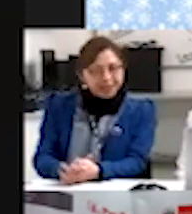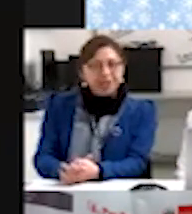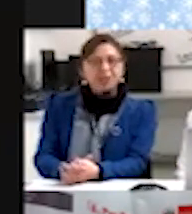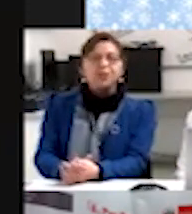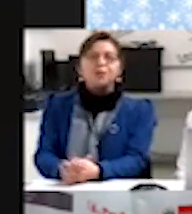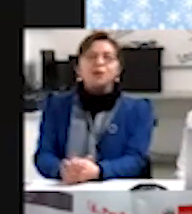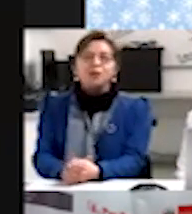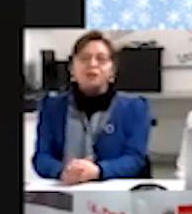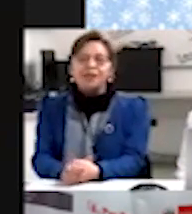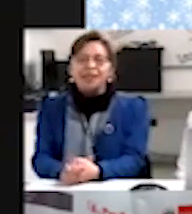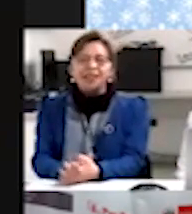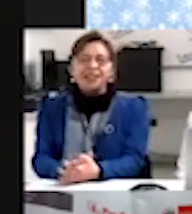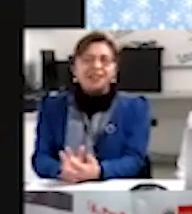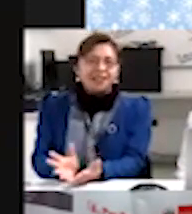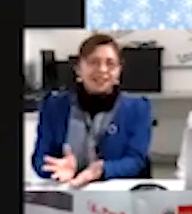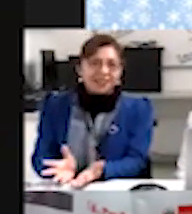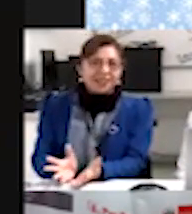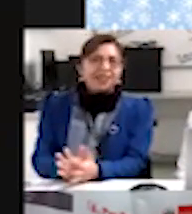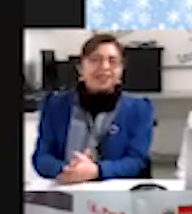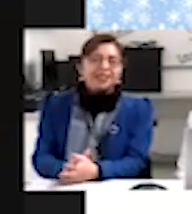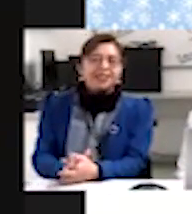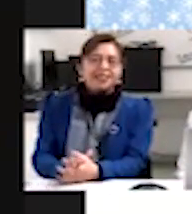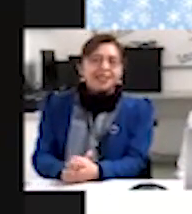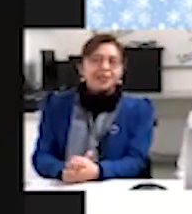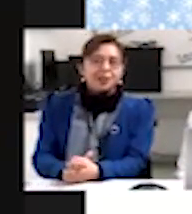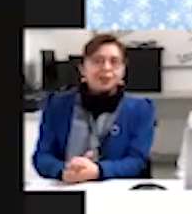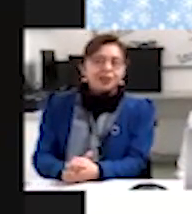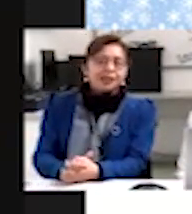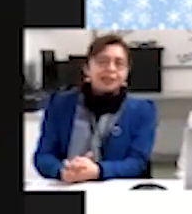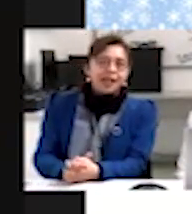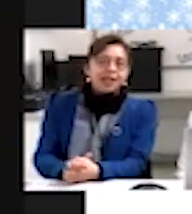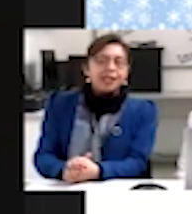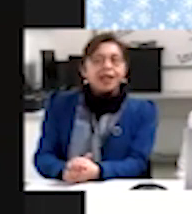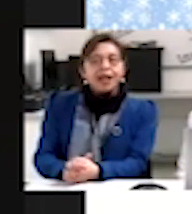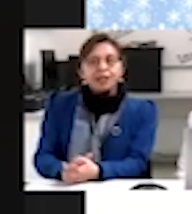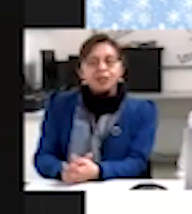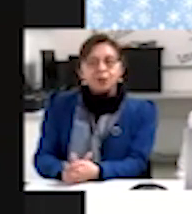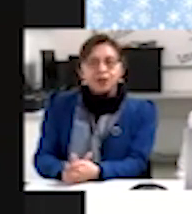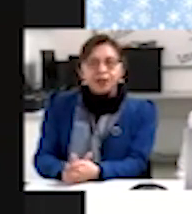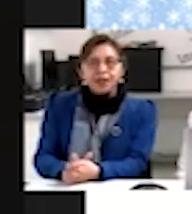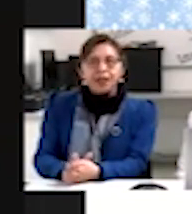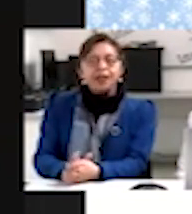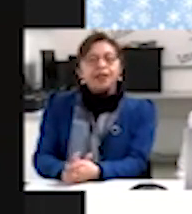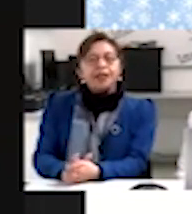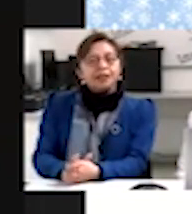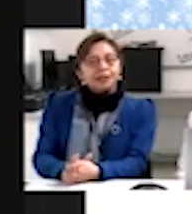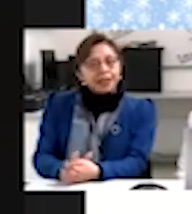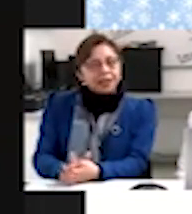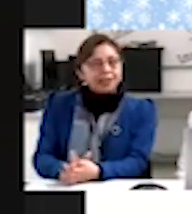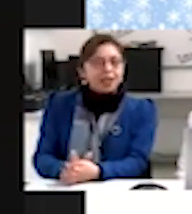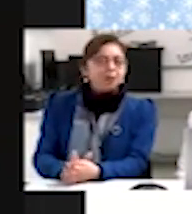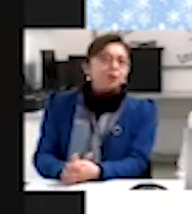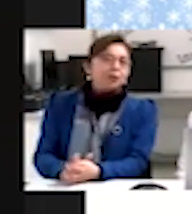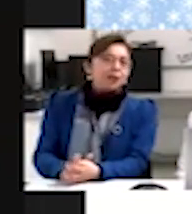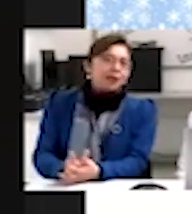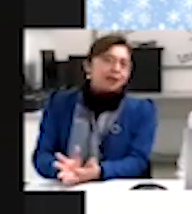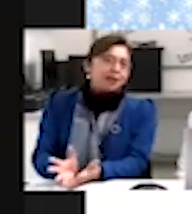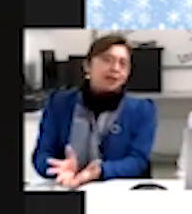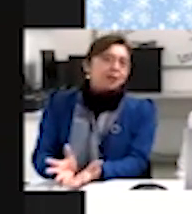Muchísimas gracias, doctor Roberto Ortega. Y desde las instalaciones de la Sala de Cardiología